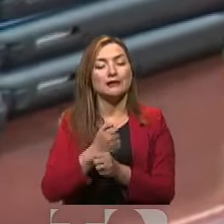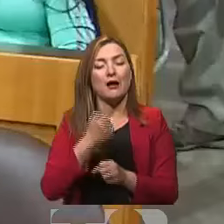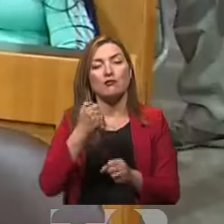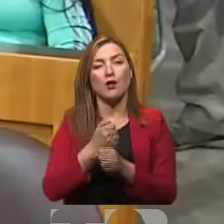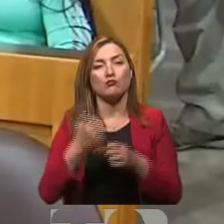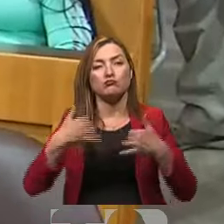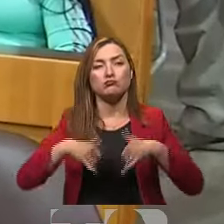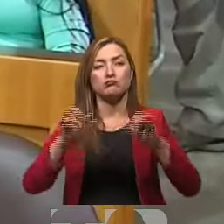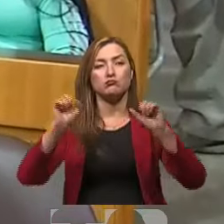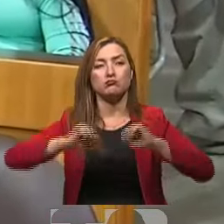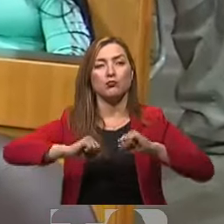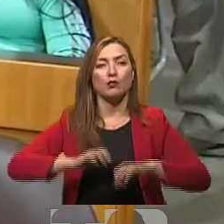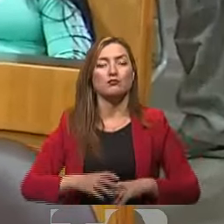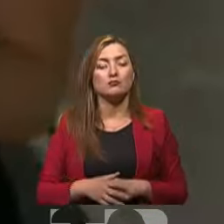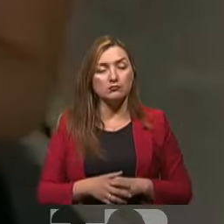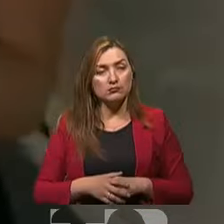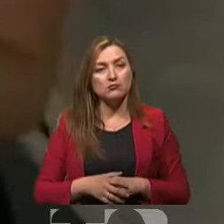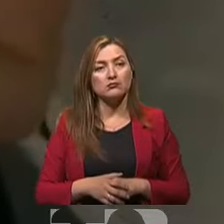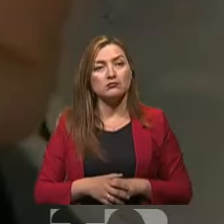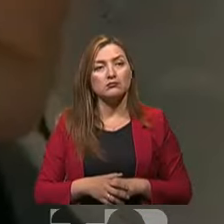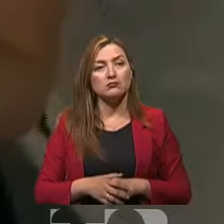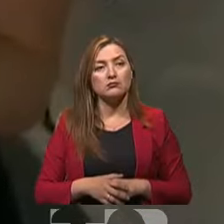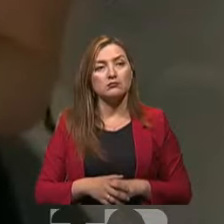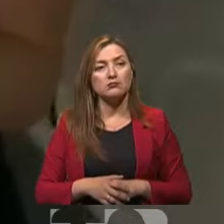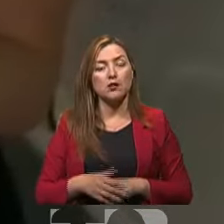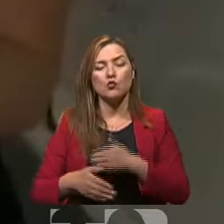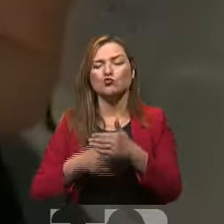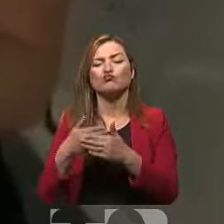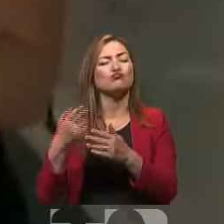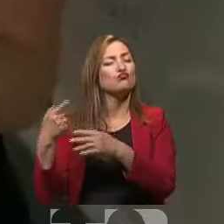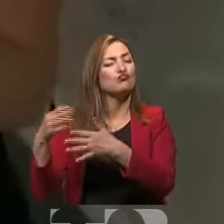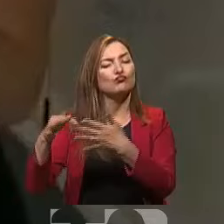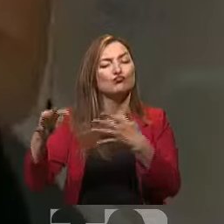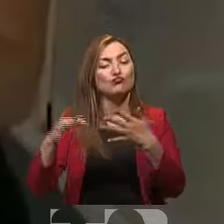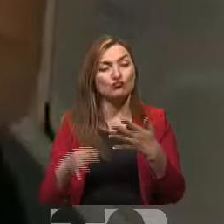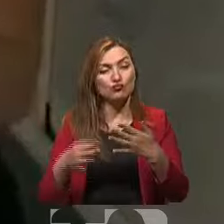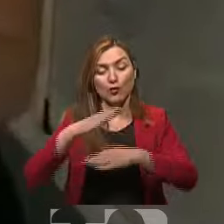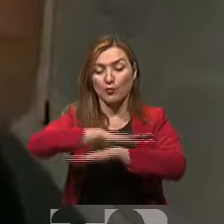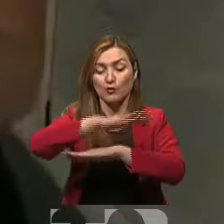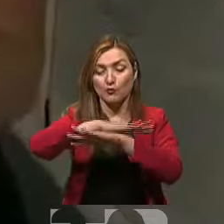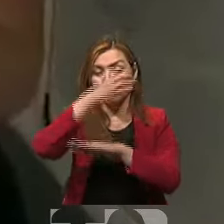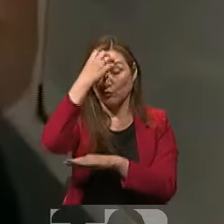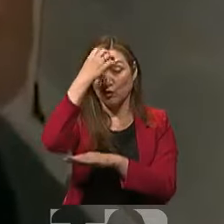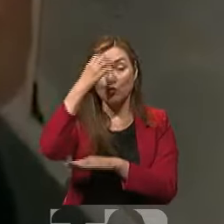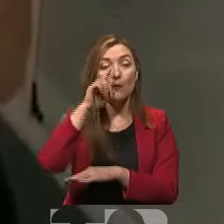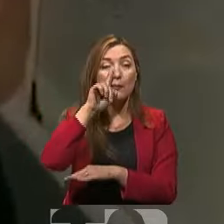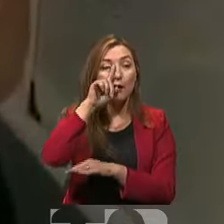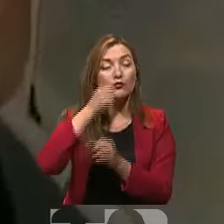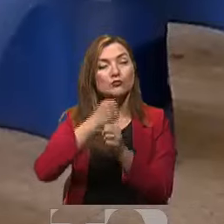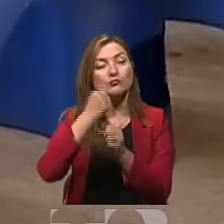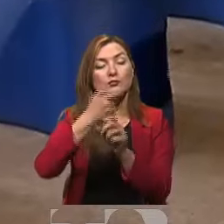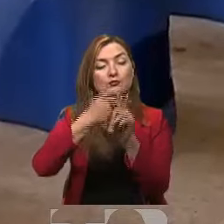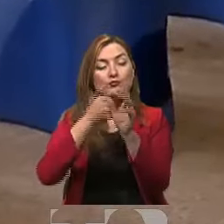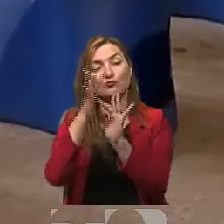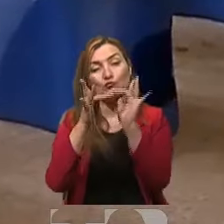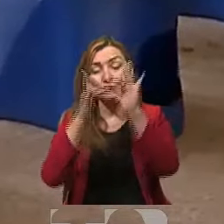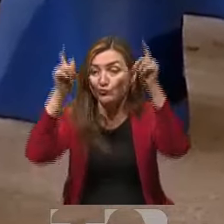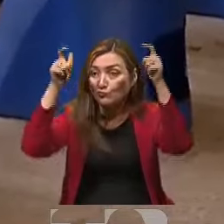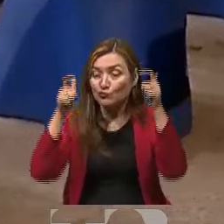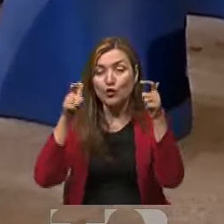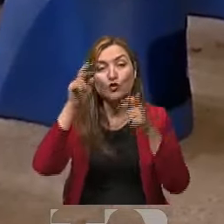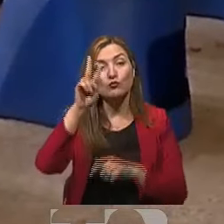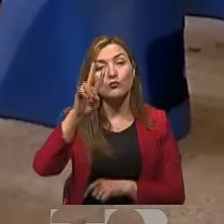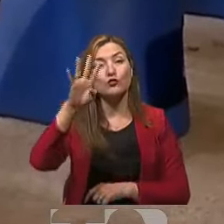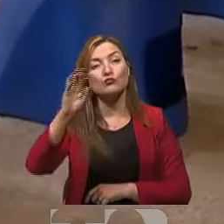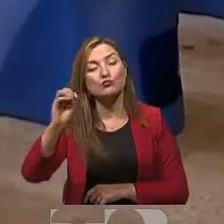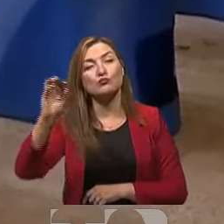laboral. Para cerrarla, se han puesto en marcha otro tipo de procesos a través de la plataforma Educa Empleo. En abril se incorporarán